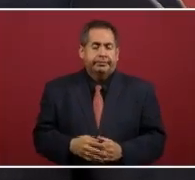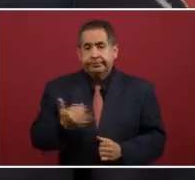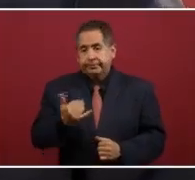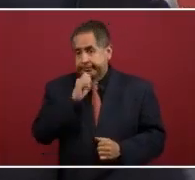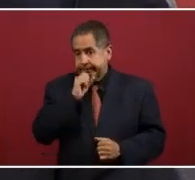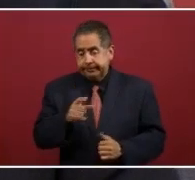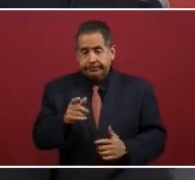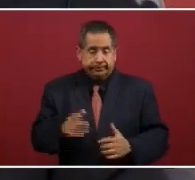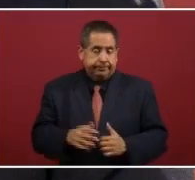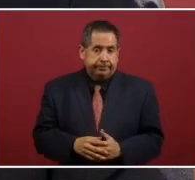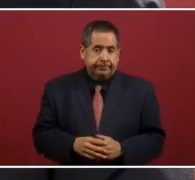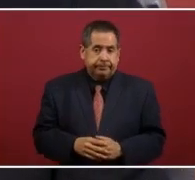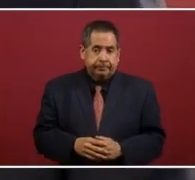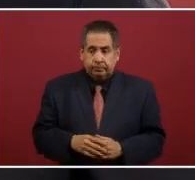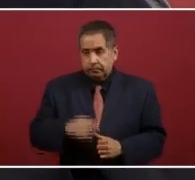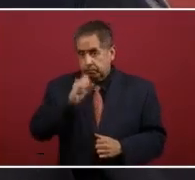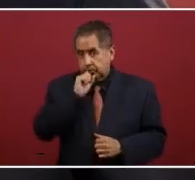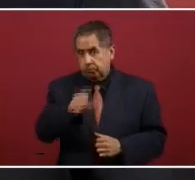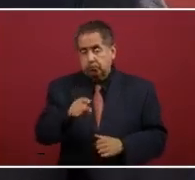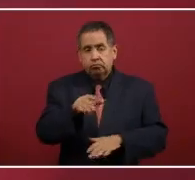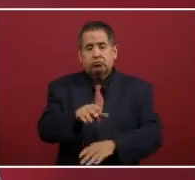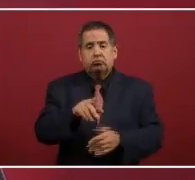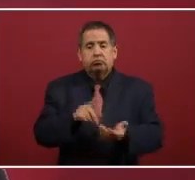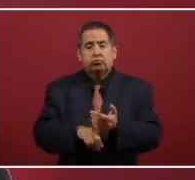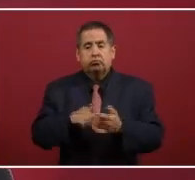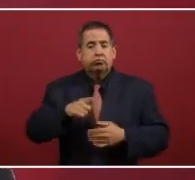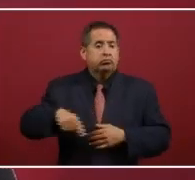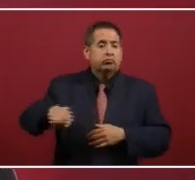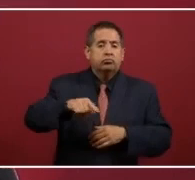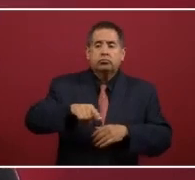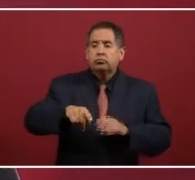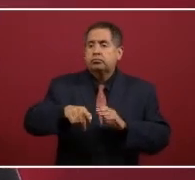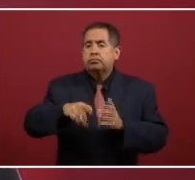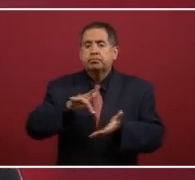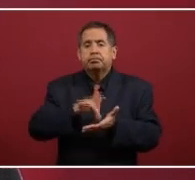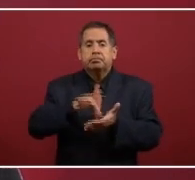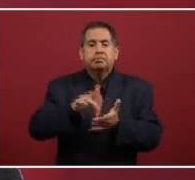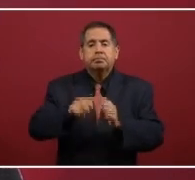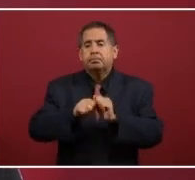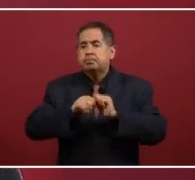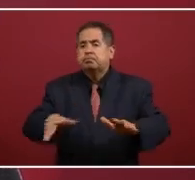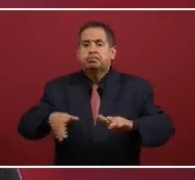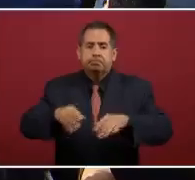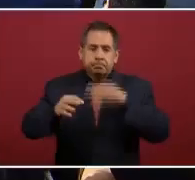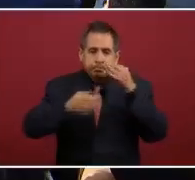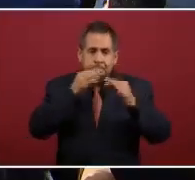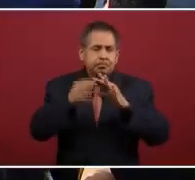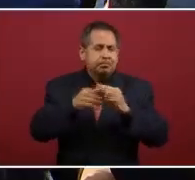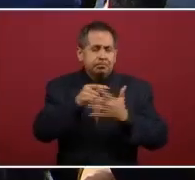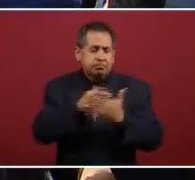Y lo mismo en el caso de los medios de información.